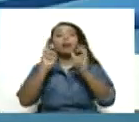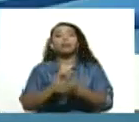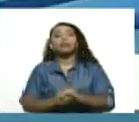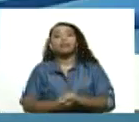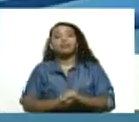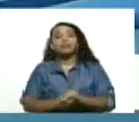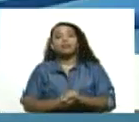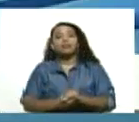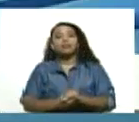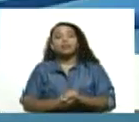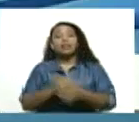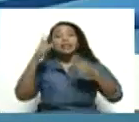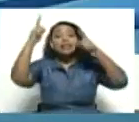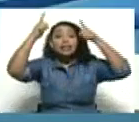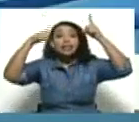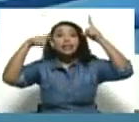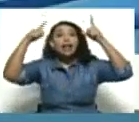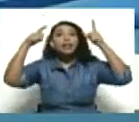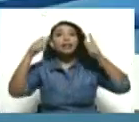el comandante Chávez